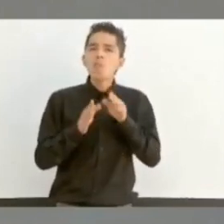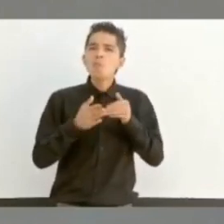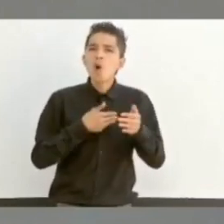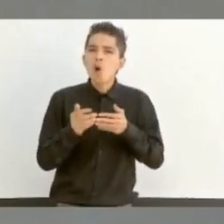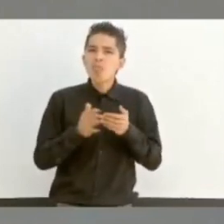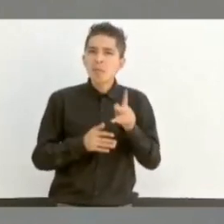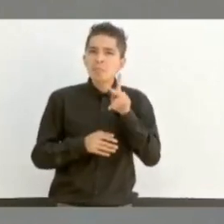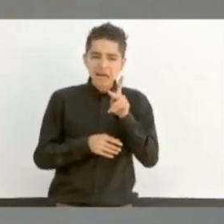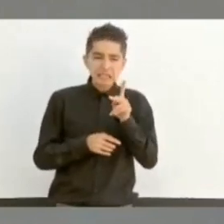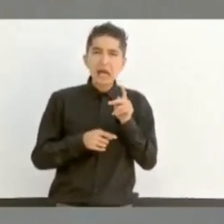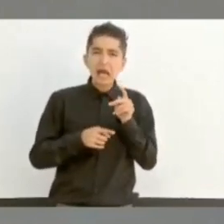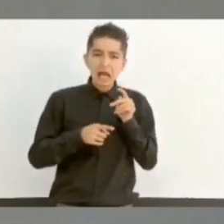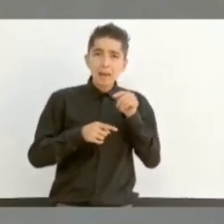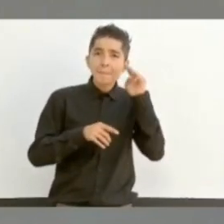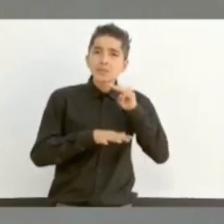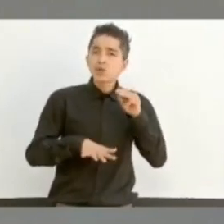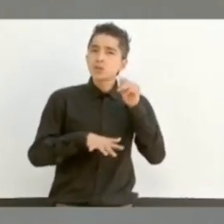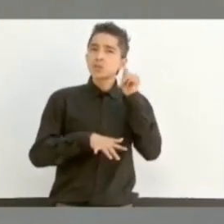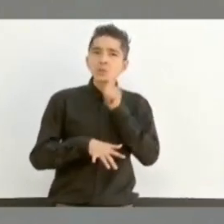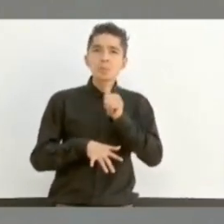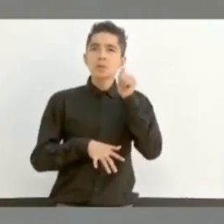de nuestro país.